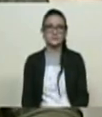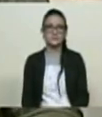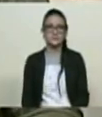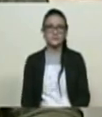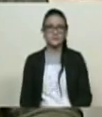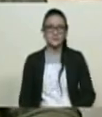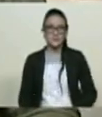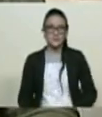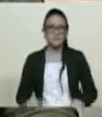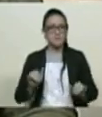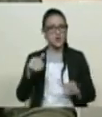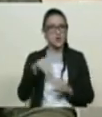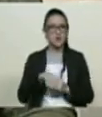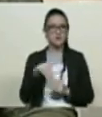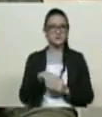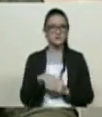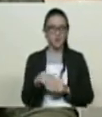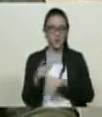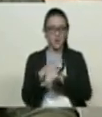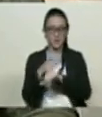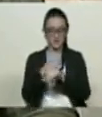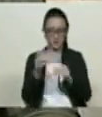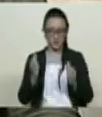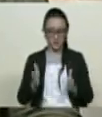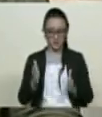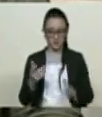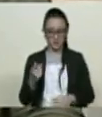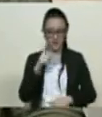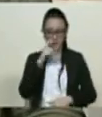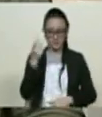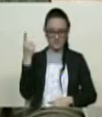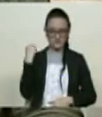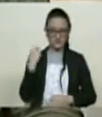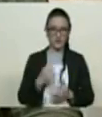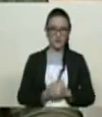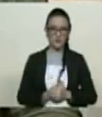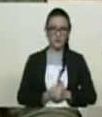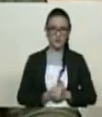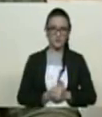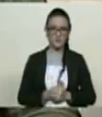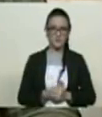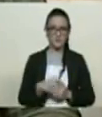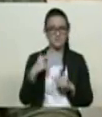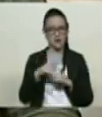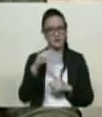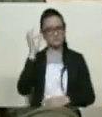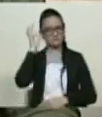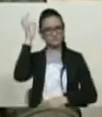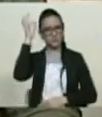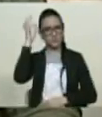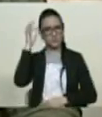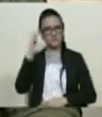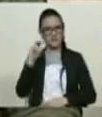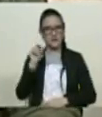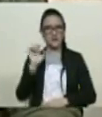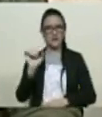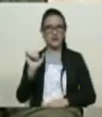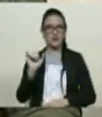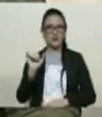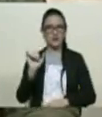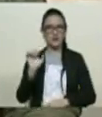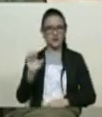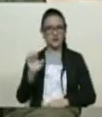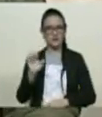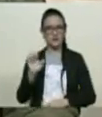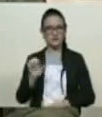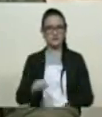elección de gobernadores el año pasado. Y el Consejo Nacional Electoral, aun cuando hasta el